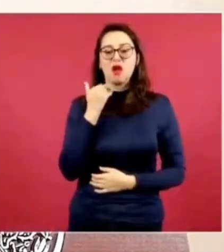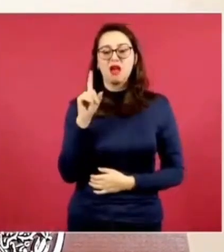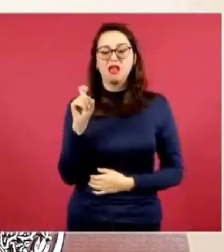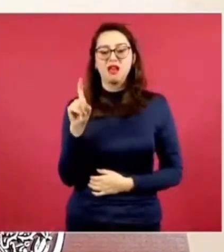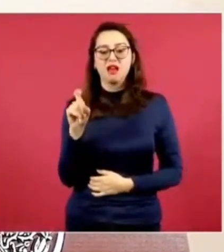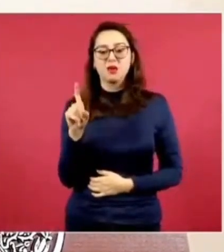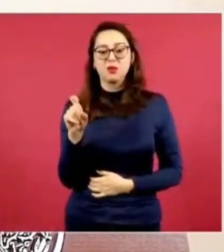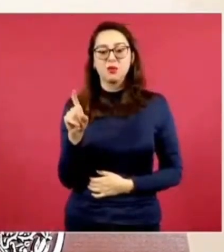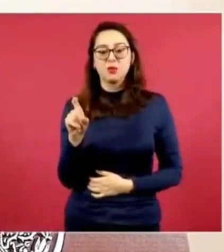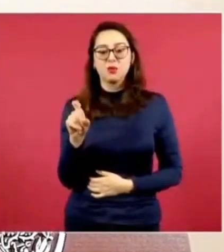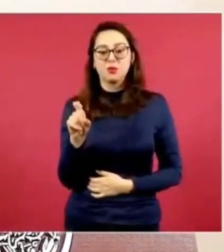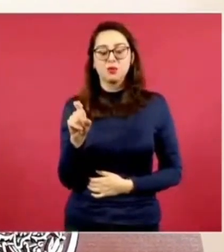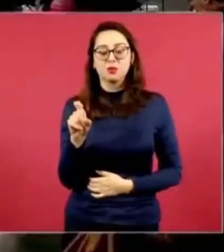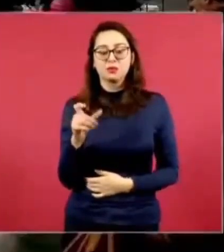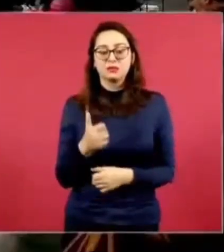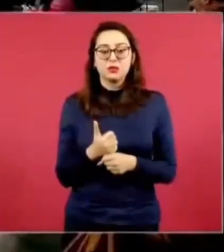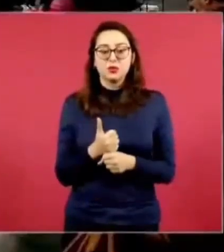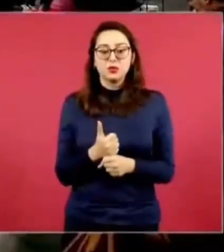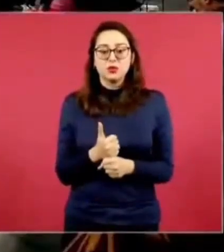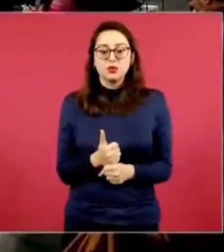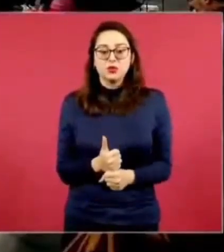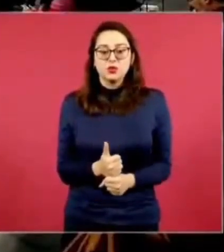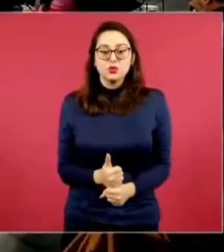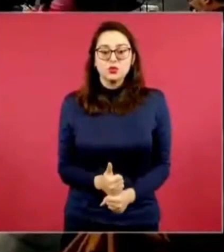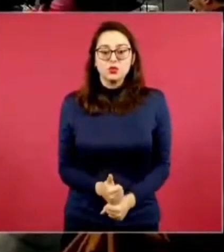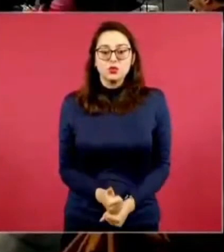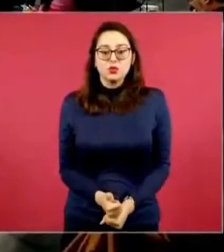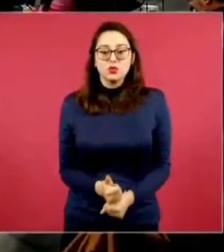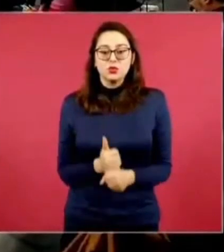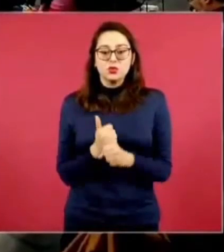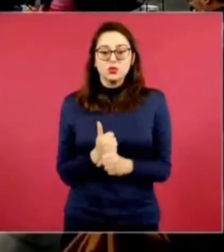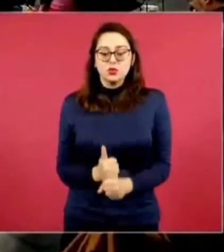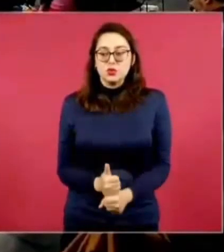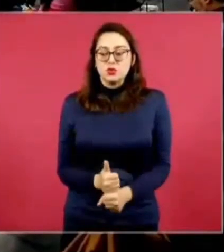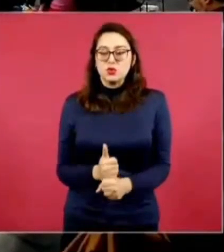esos colonos resistieron